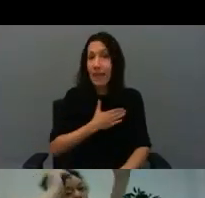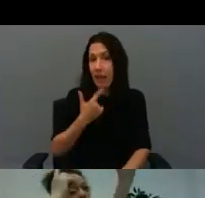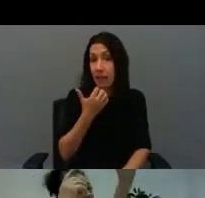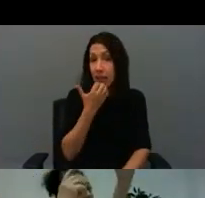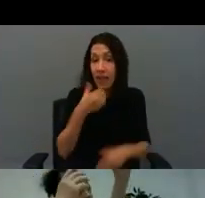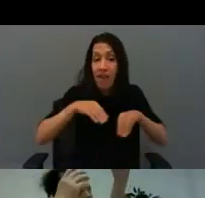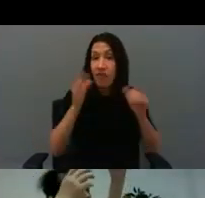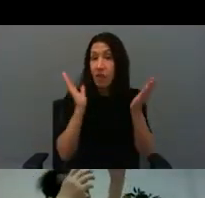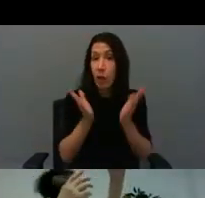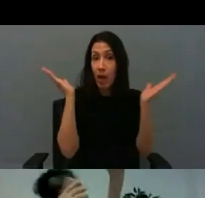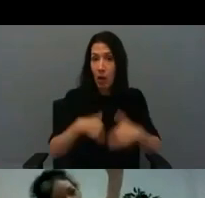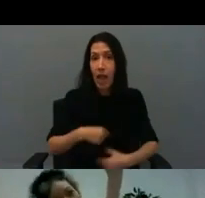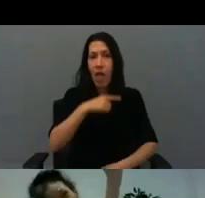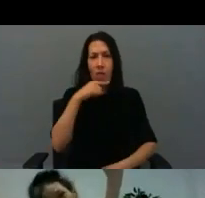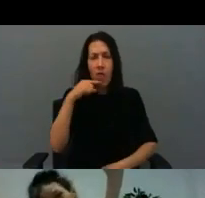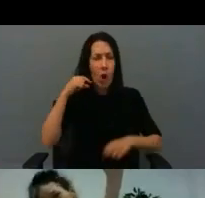fisioterapia, el dolor aumenta.